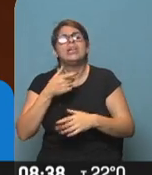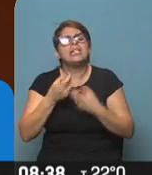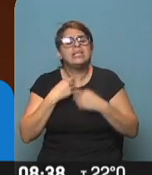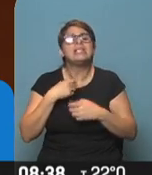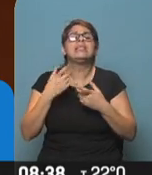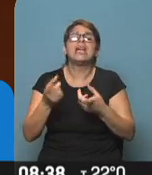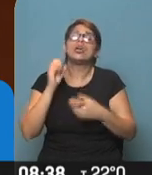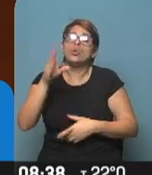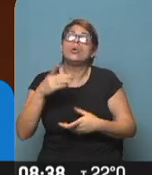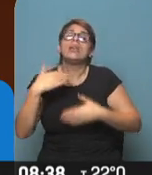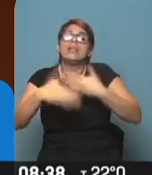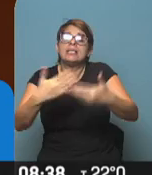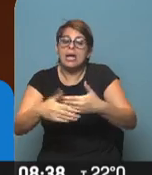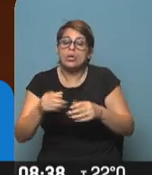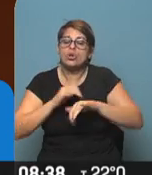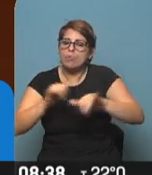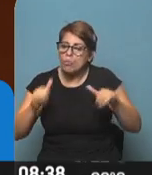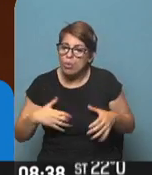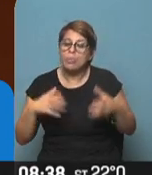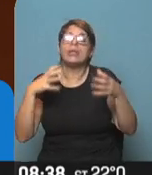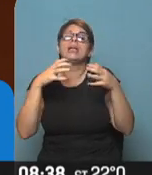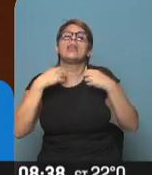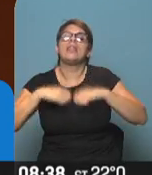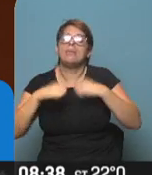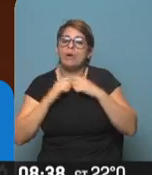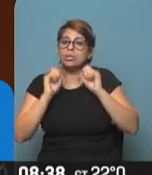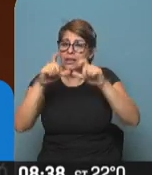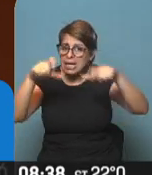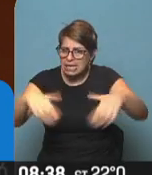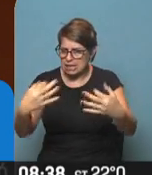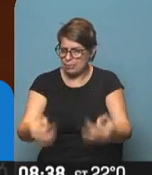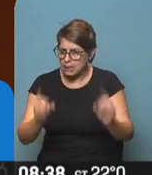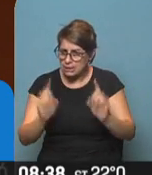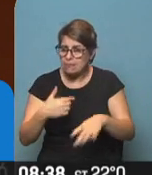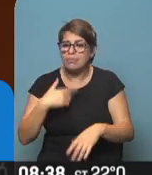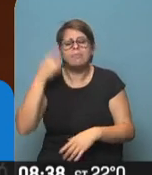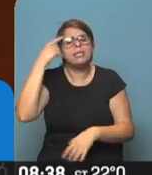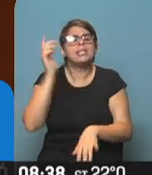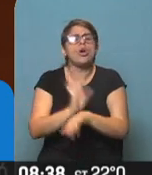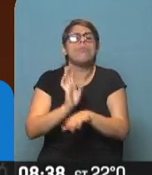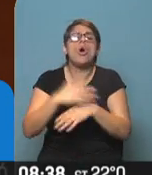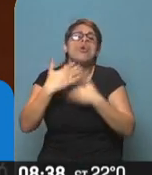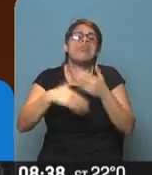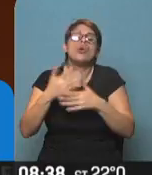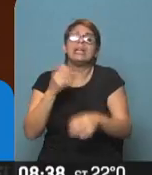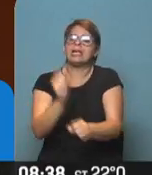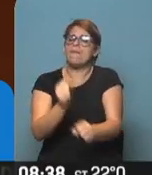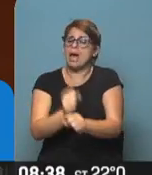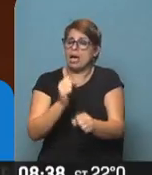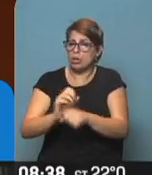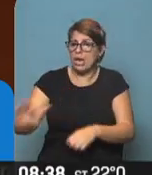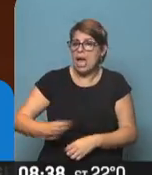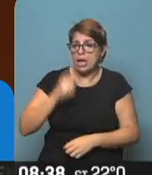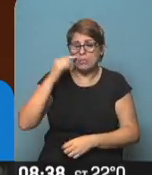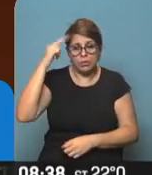la el deporte que les den canchas decentes y por supuesto que sean consideradas trabajadoras en 1931 el fútbol